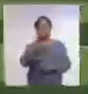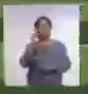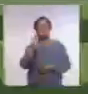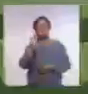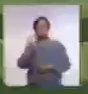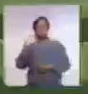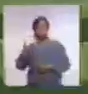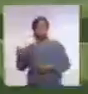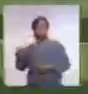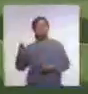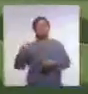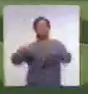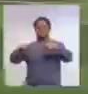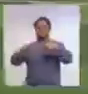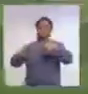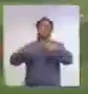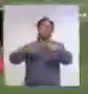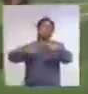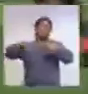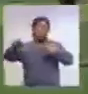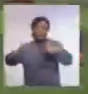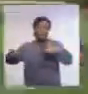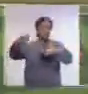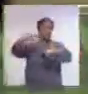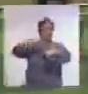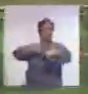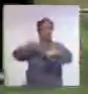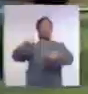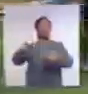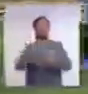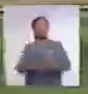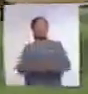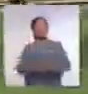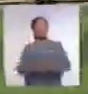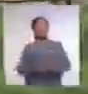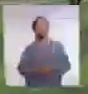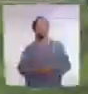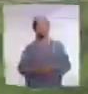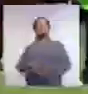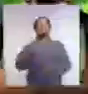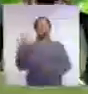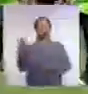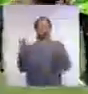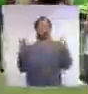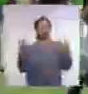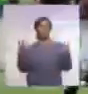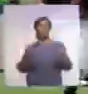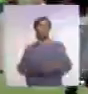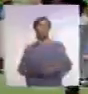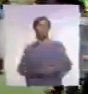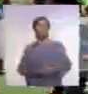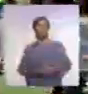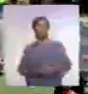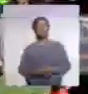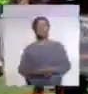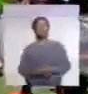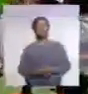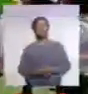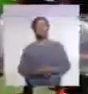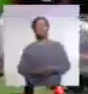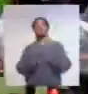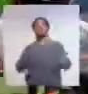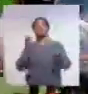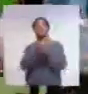el partido de vuelta para llevarse la serie al traer ventaja en la ida de 4-2. Pues nos llevamos el